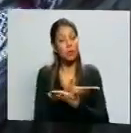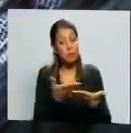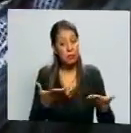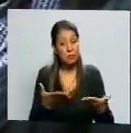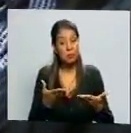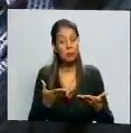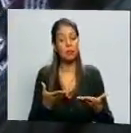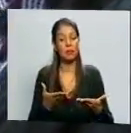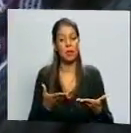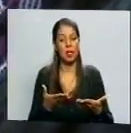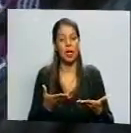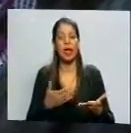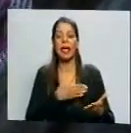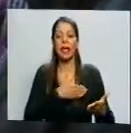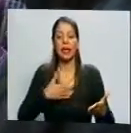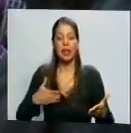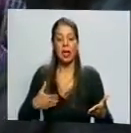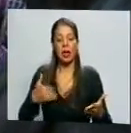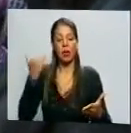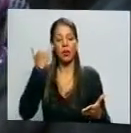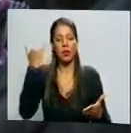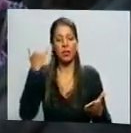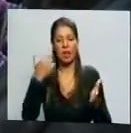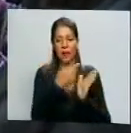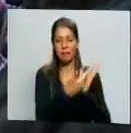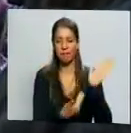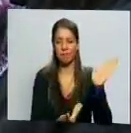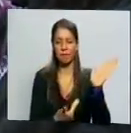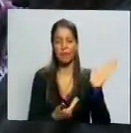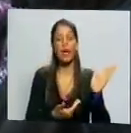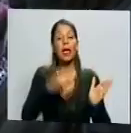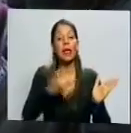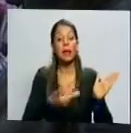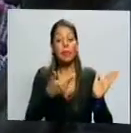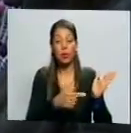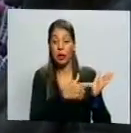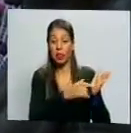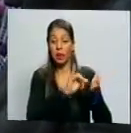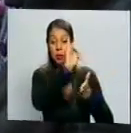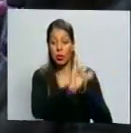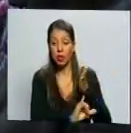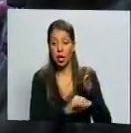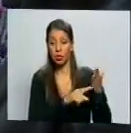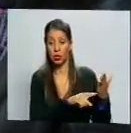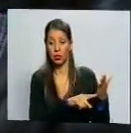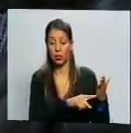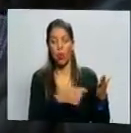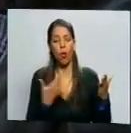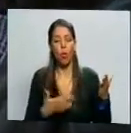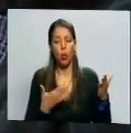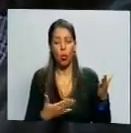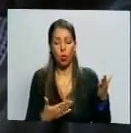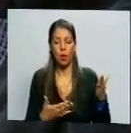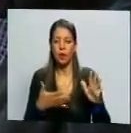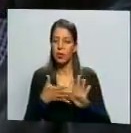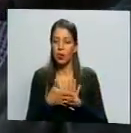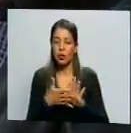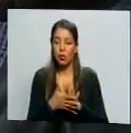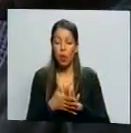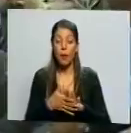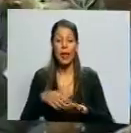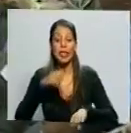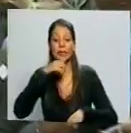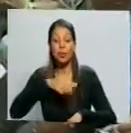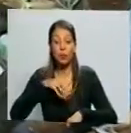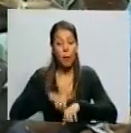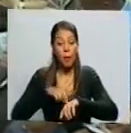compañeras, queremos plantear la importancia estratégica que tiene esto, no solamente desde el punto de vista de la coyuntura, sino que